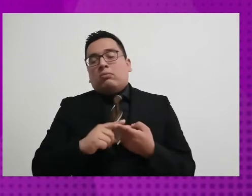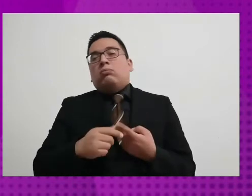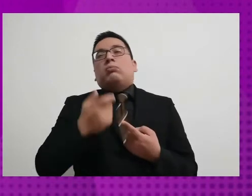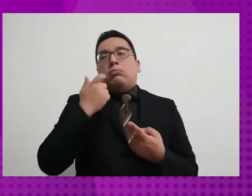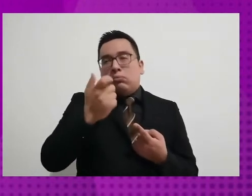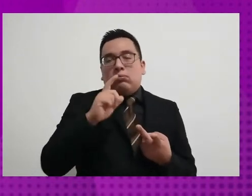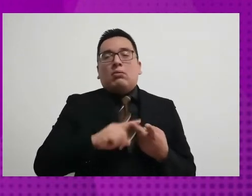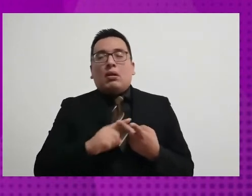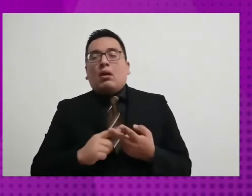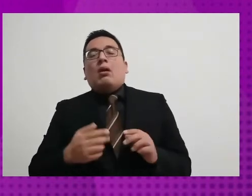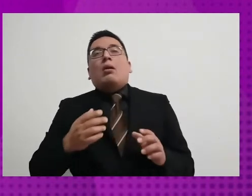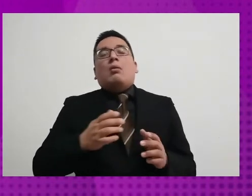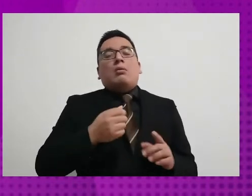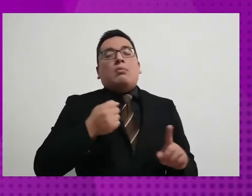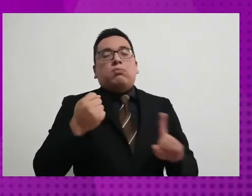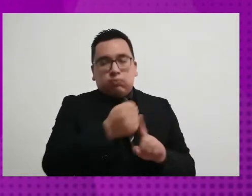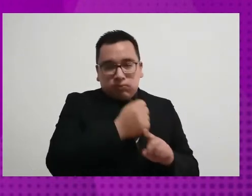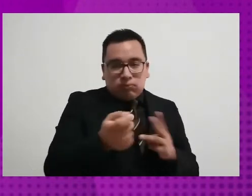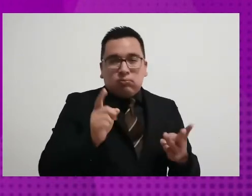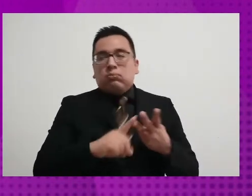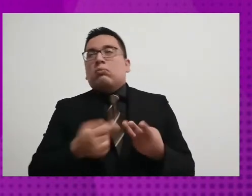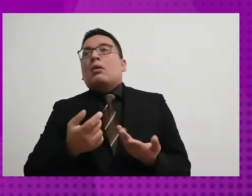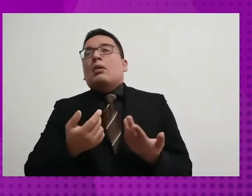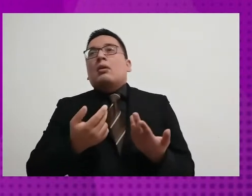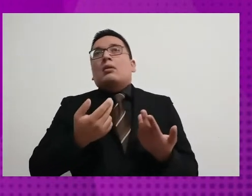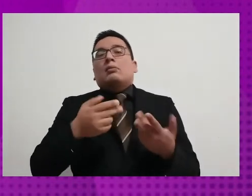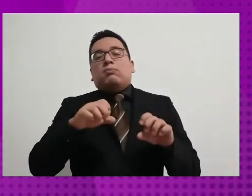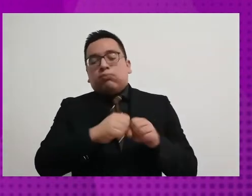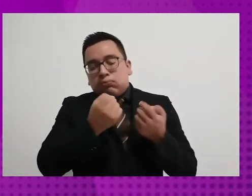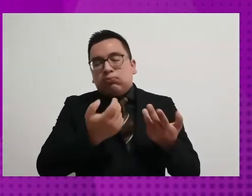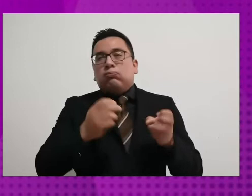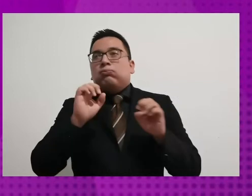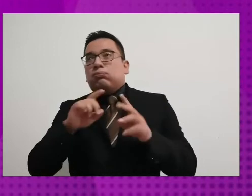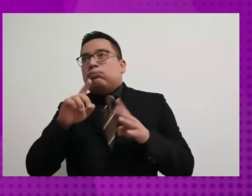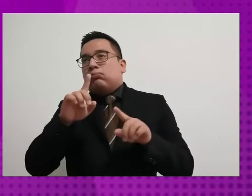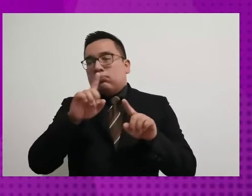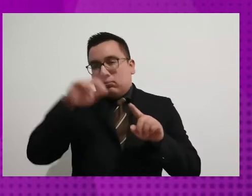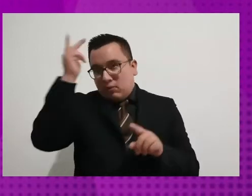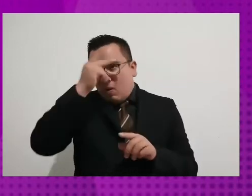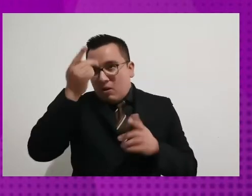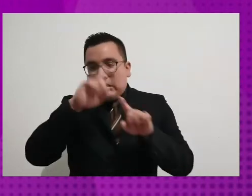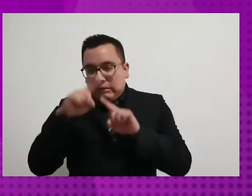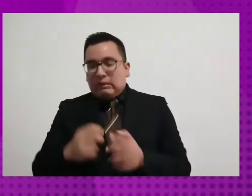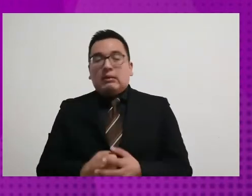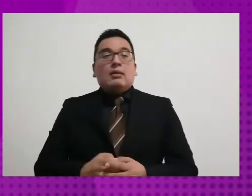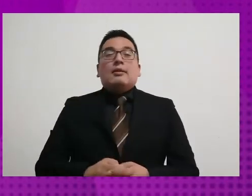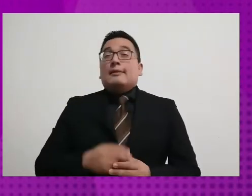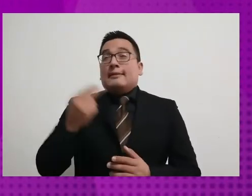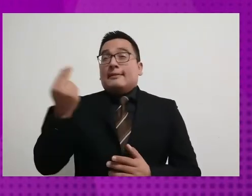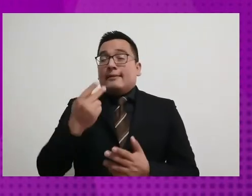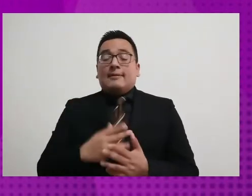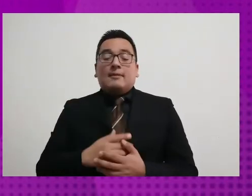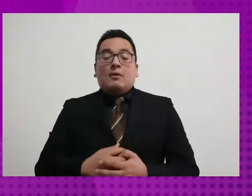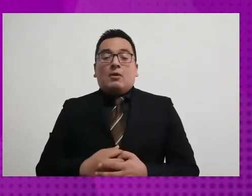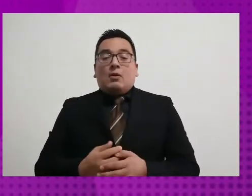psicológica, patrimonial, física, sexual, en fin, yo creo que pudiera ser un registro que pudiera